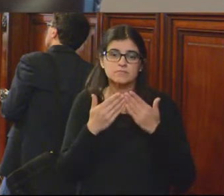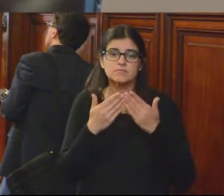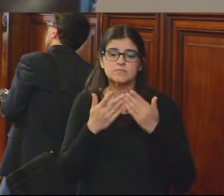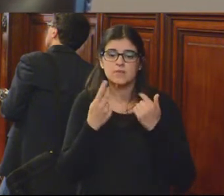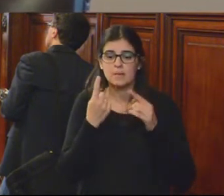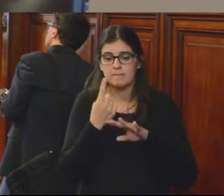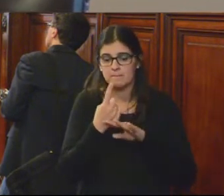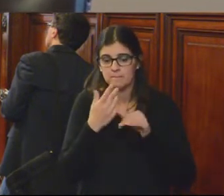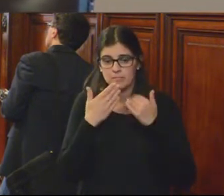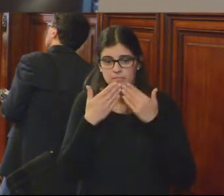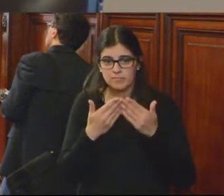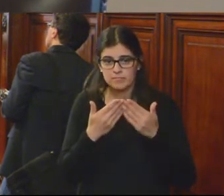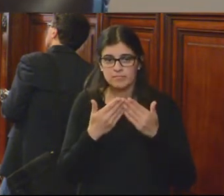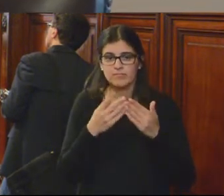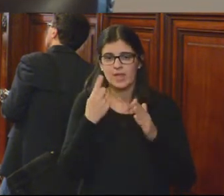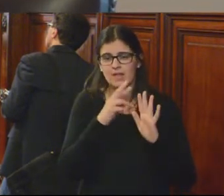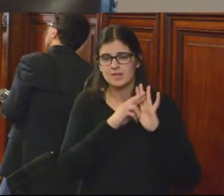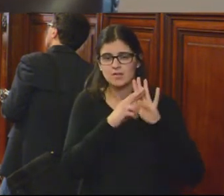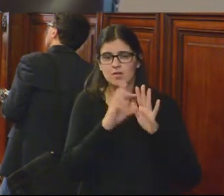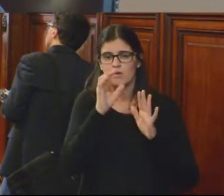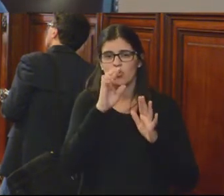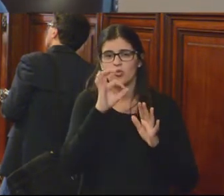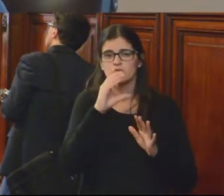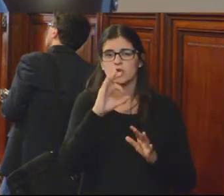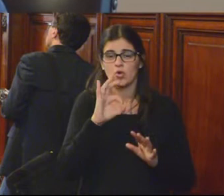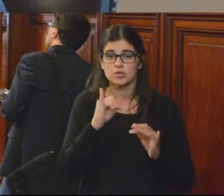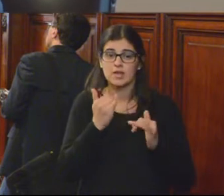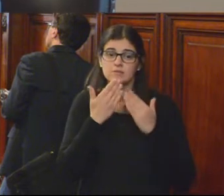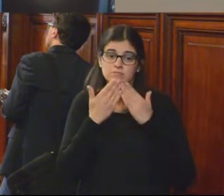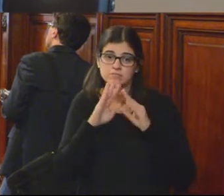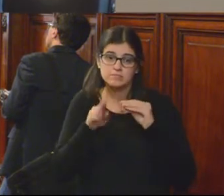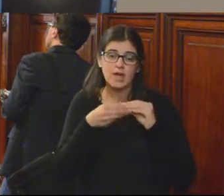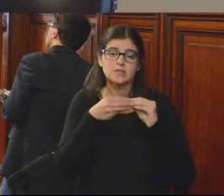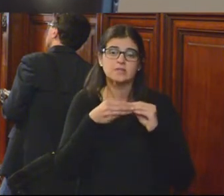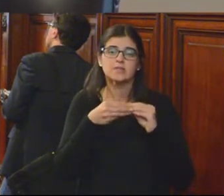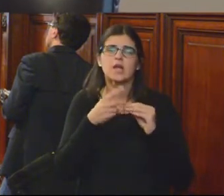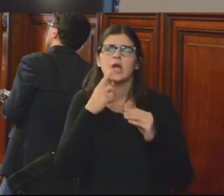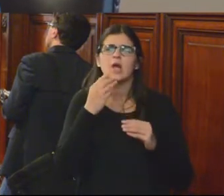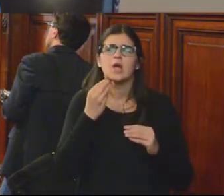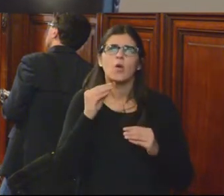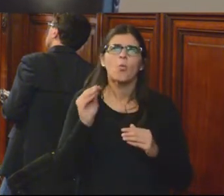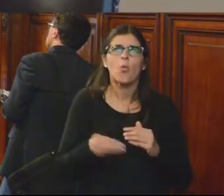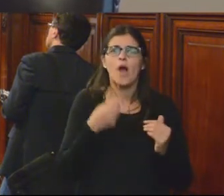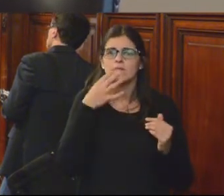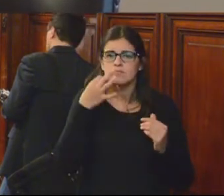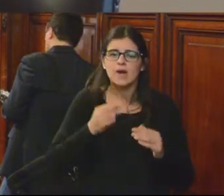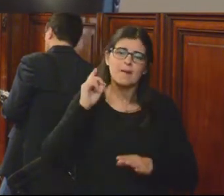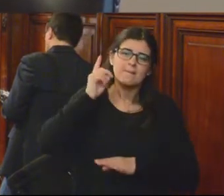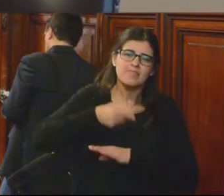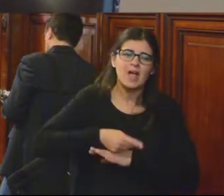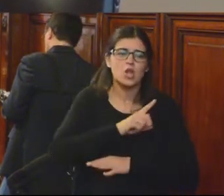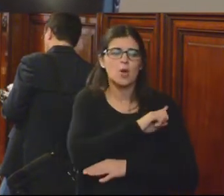primera de mi colega, comisionado Orozco, es ¿cuál es el mandato y los